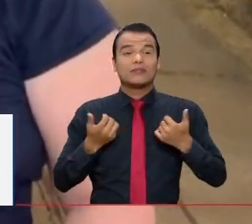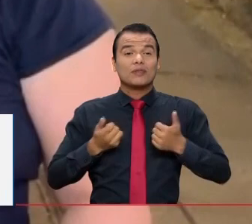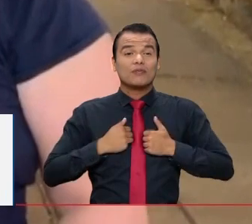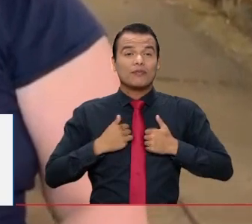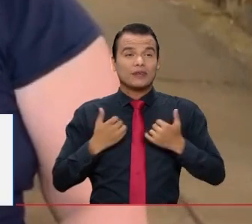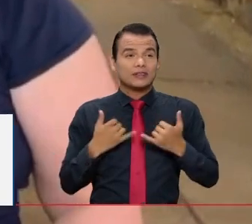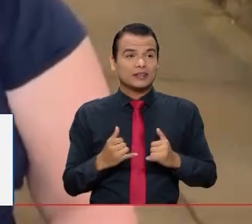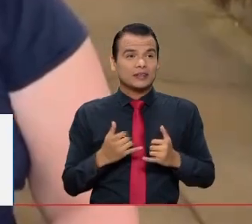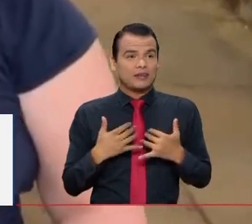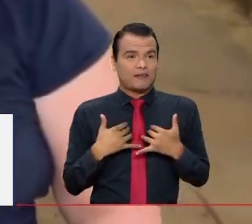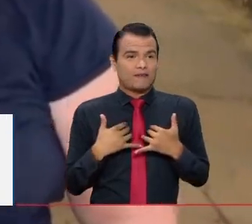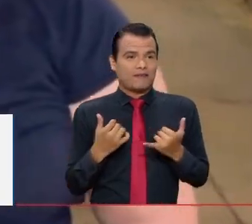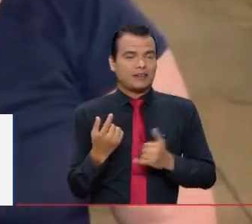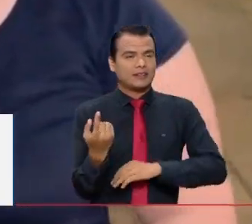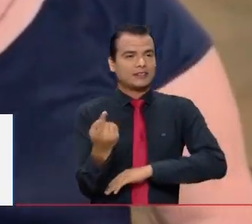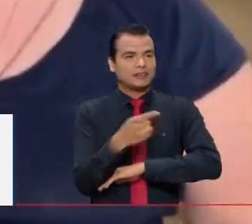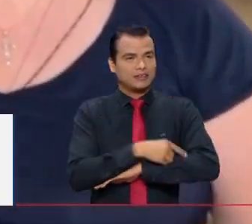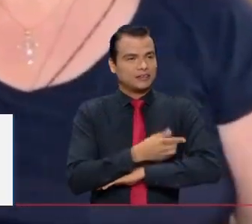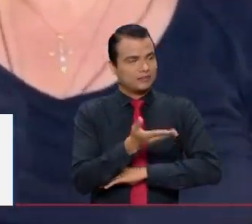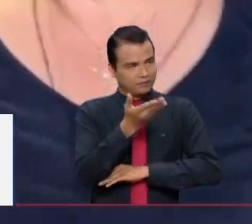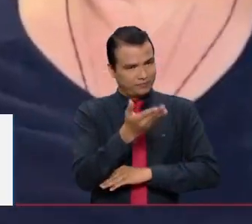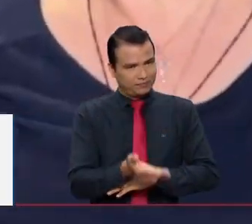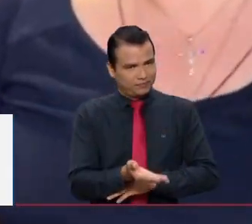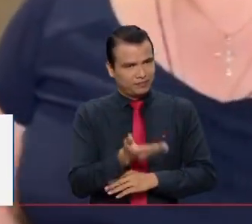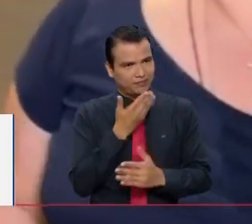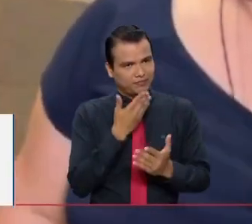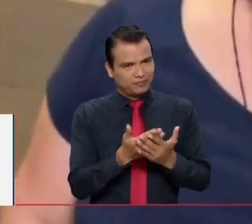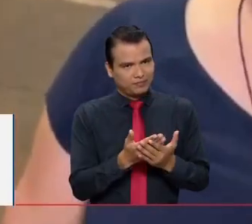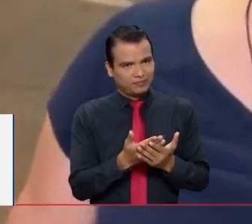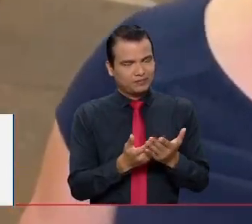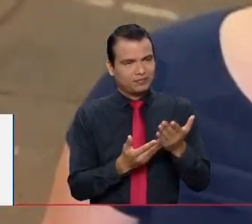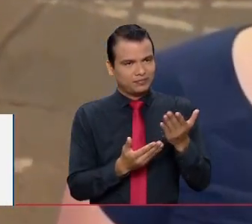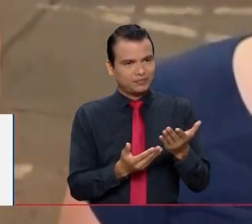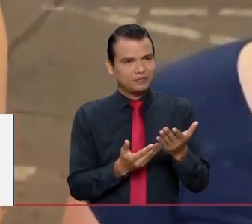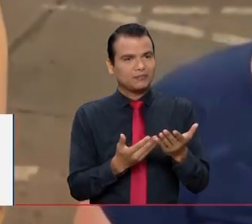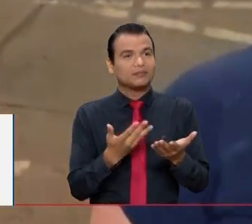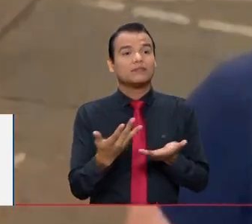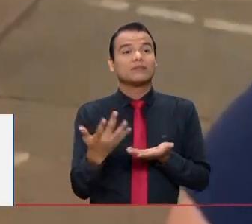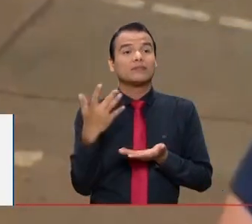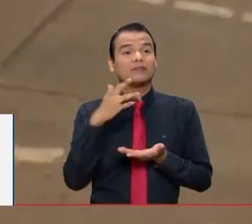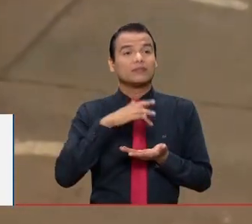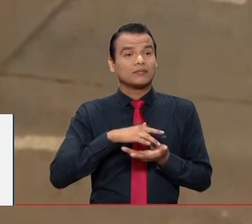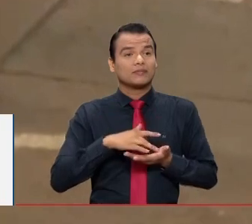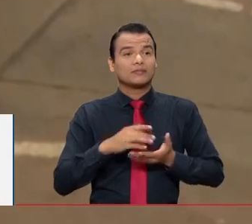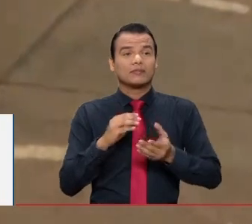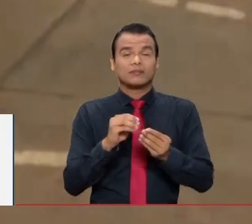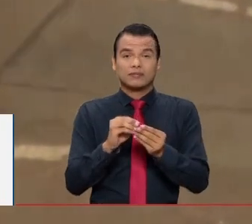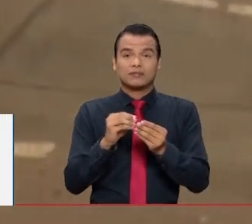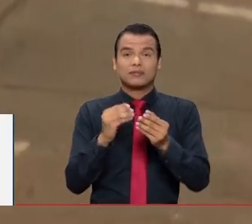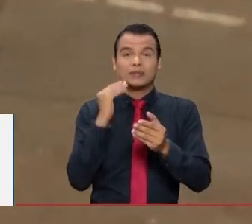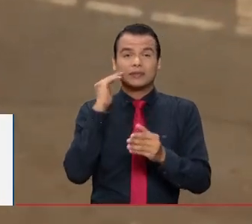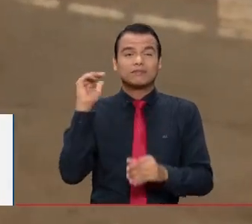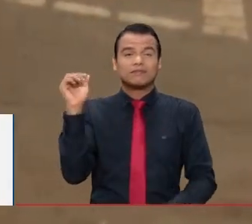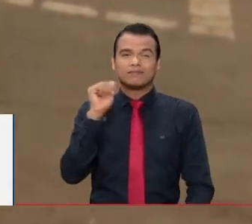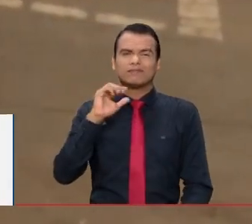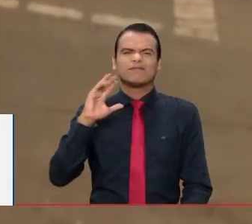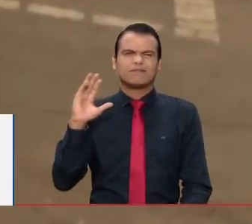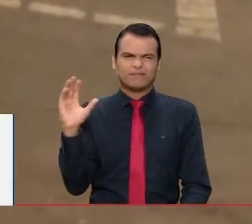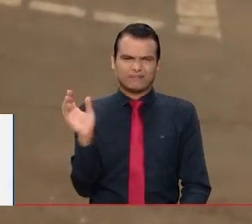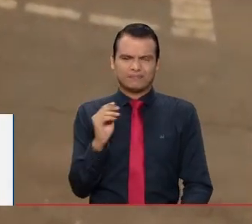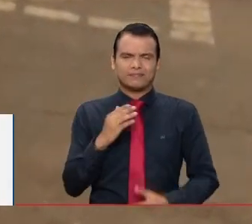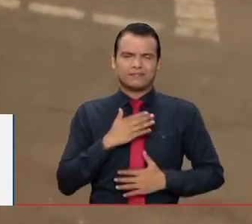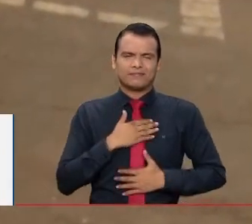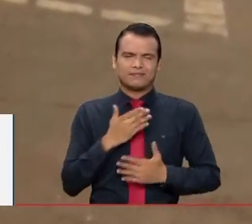pues nuevamente feliz día para usted, muchísimas gracias por habernos acompañado, feliz día para todas las mamitas también que nos están viendo en